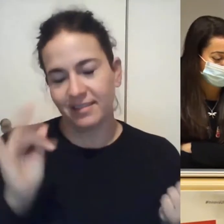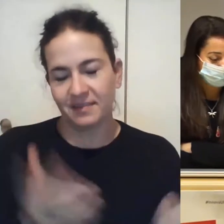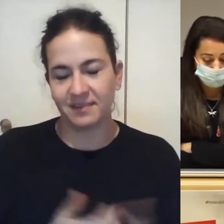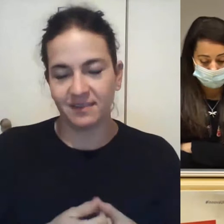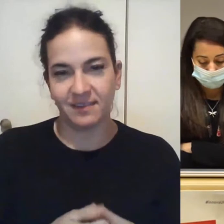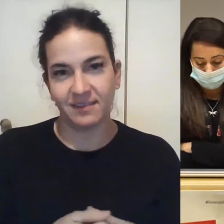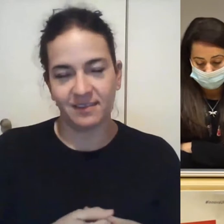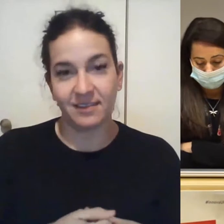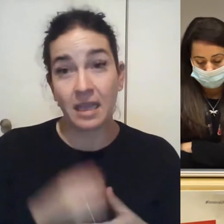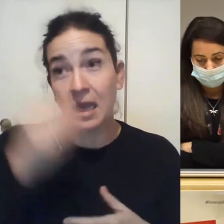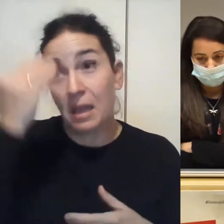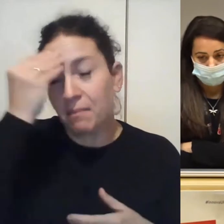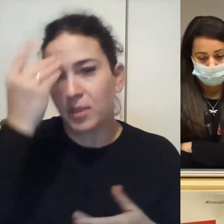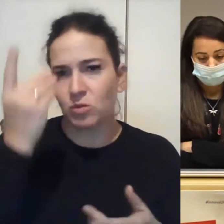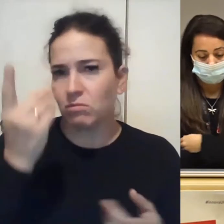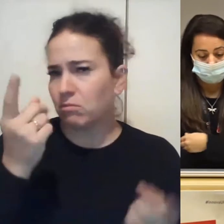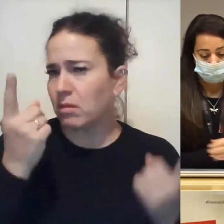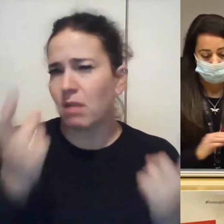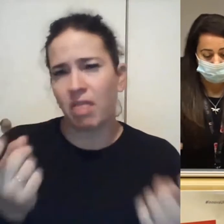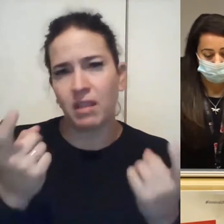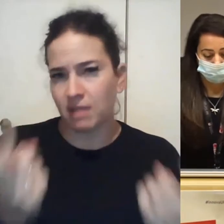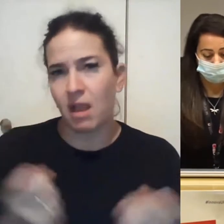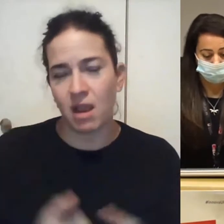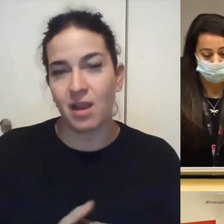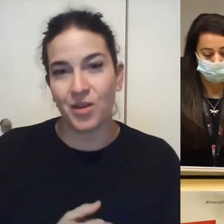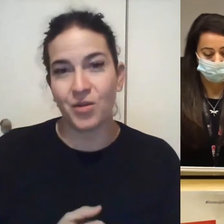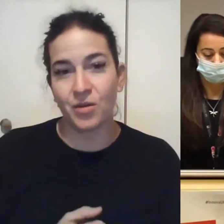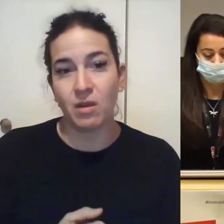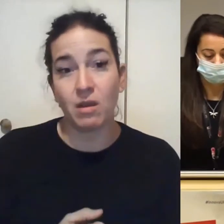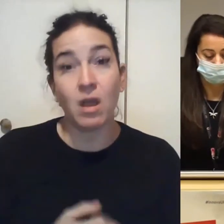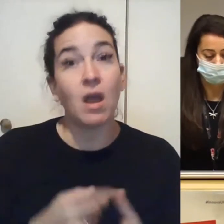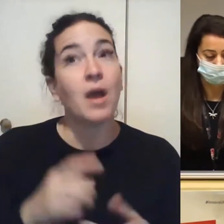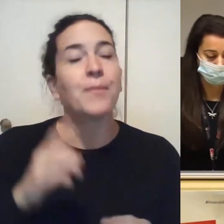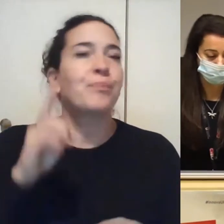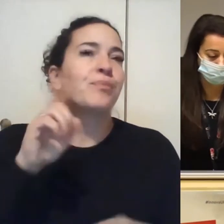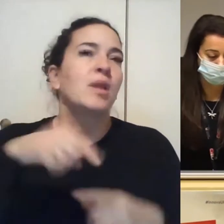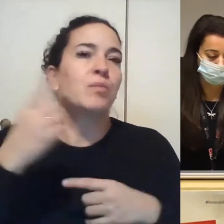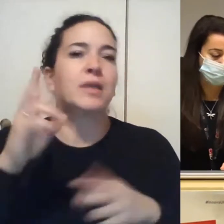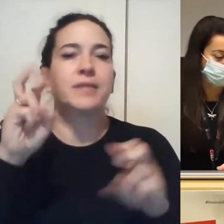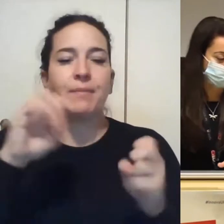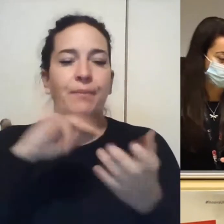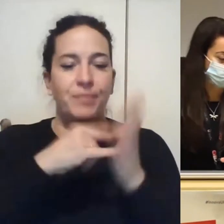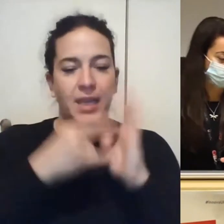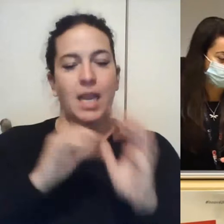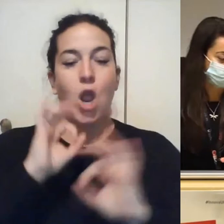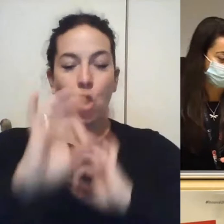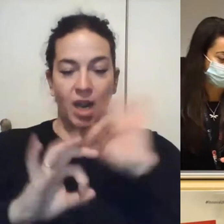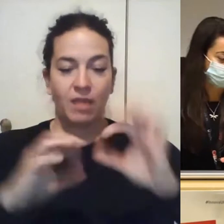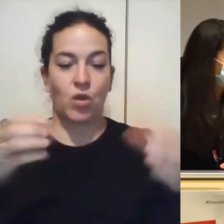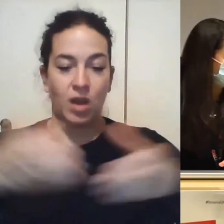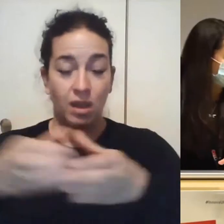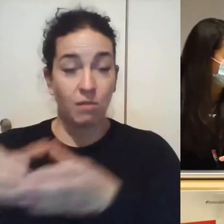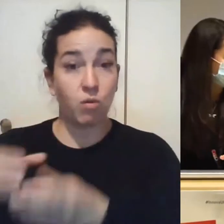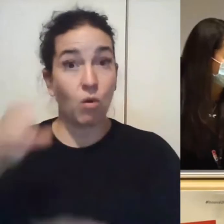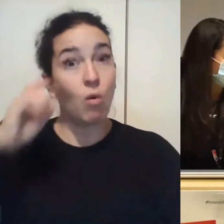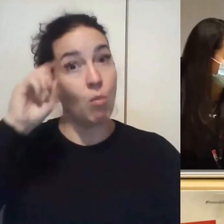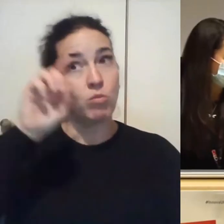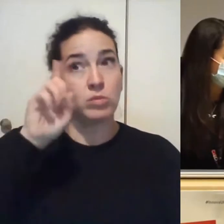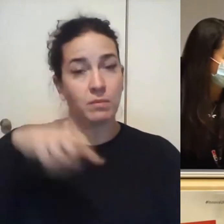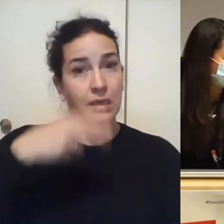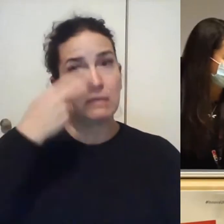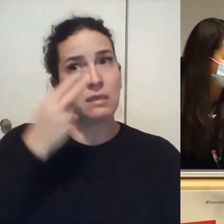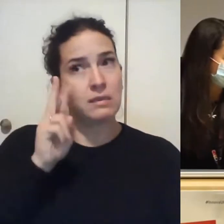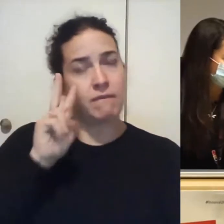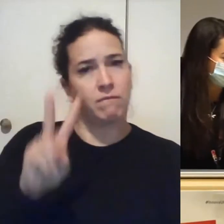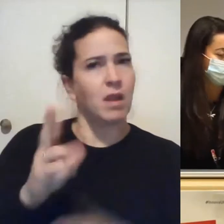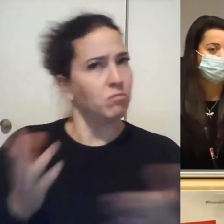que es totalmente necesario. Luego lleva toda la parte técnica de organización de los equipos, que a los profesores pues también nos hace